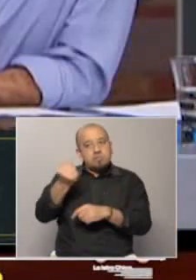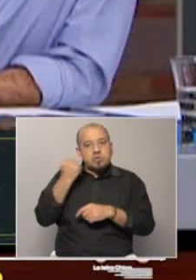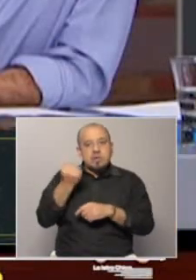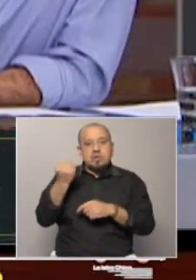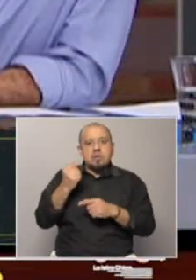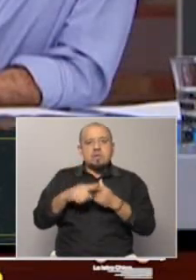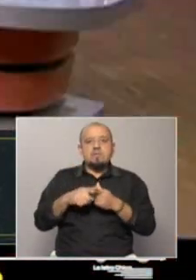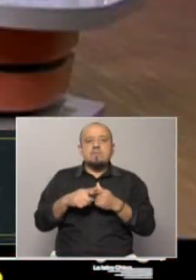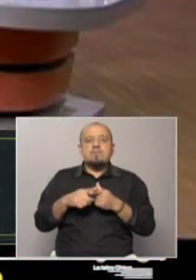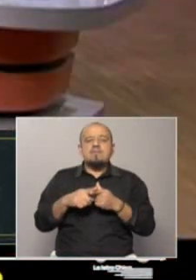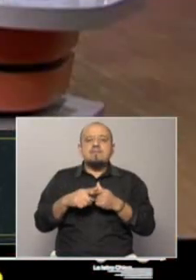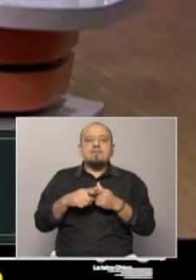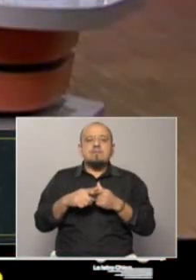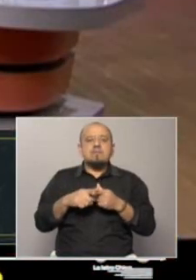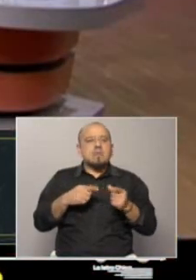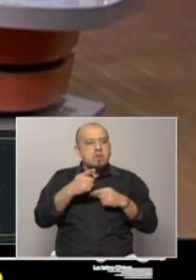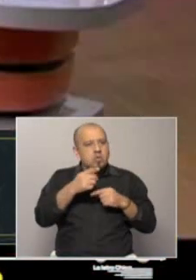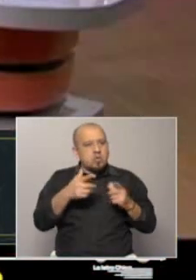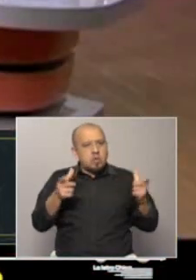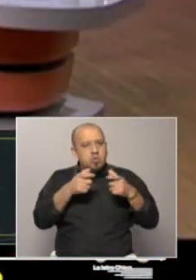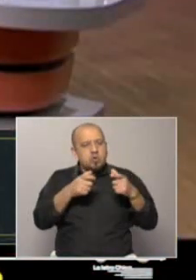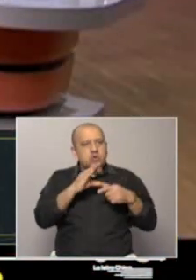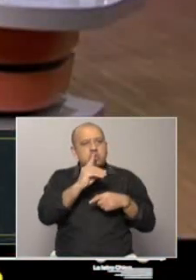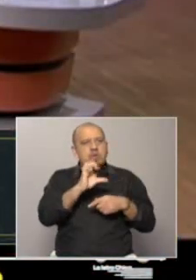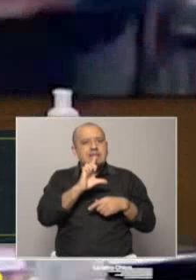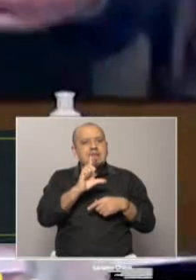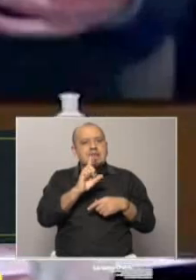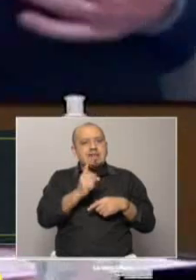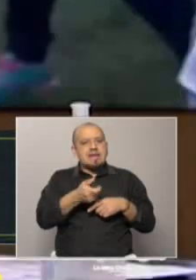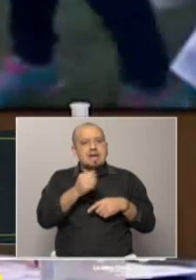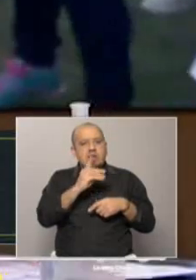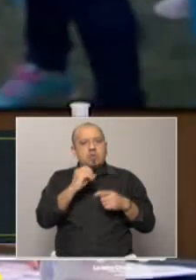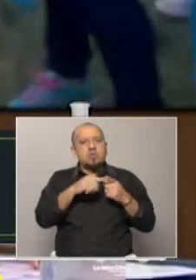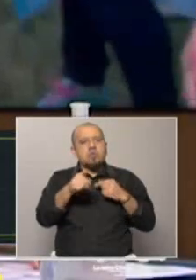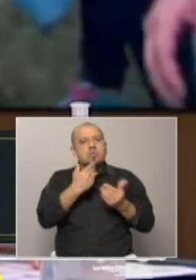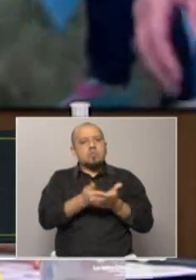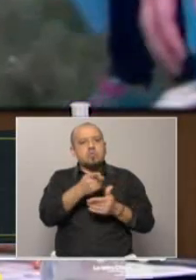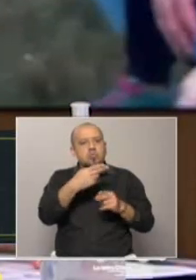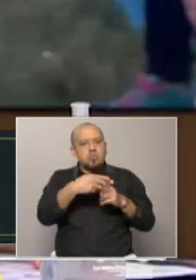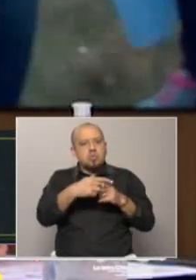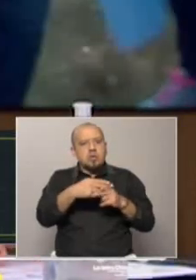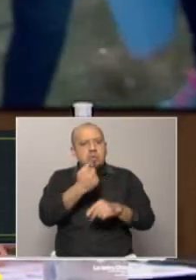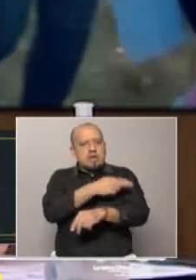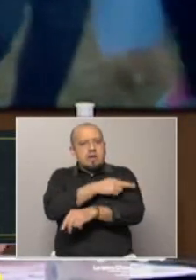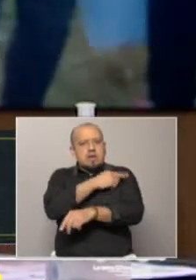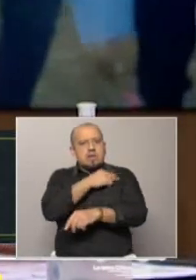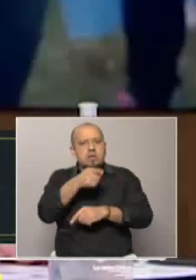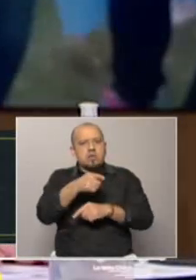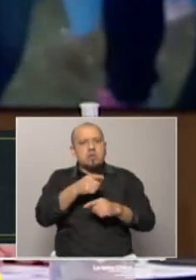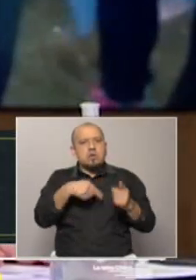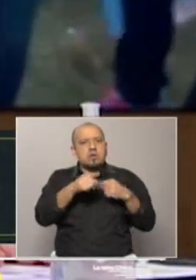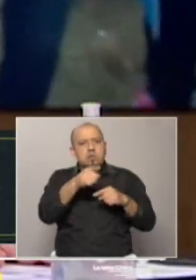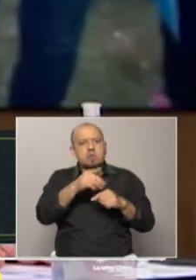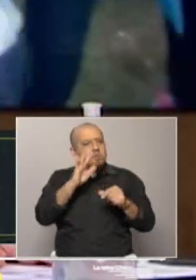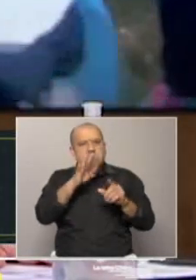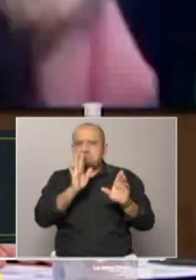estructura política en todo el país. En una reunión con Álvaro Delgado y con el presidente Luis Lacalle Pou, propuso tu nombre para varios cargos, como salió en búsqueda, y que estás